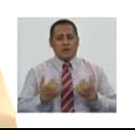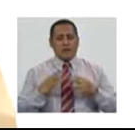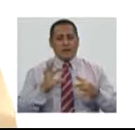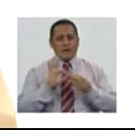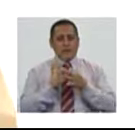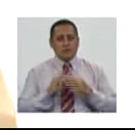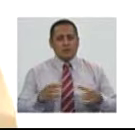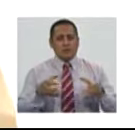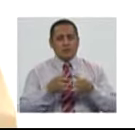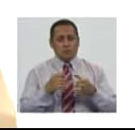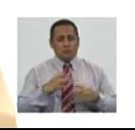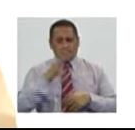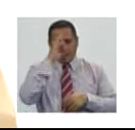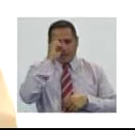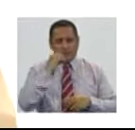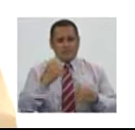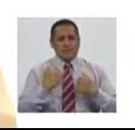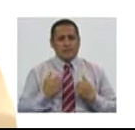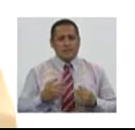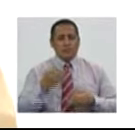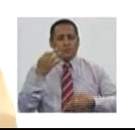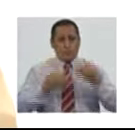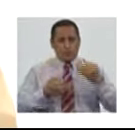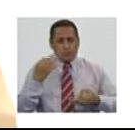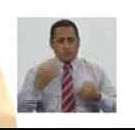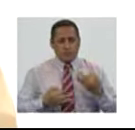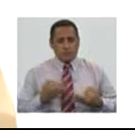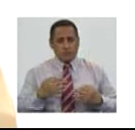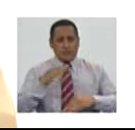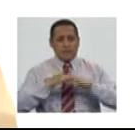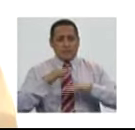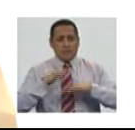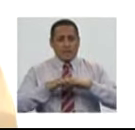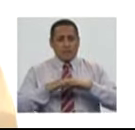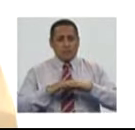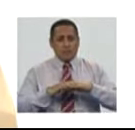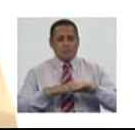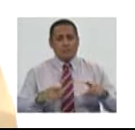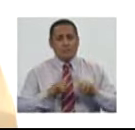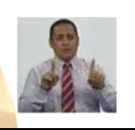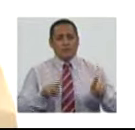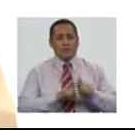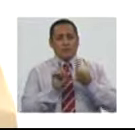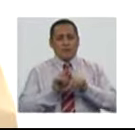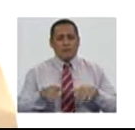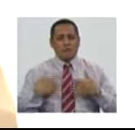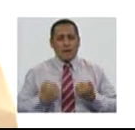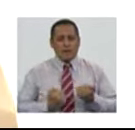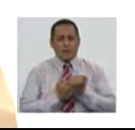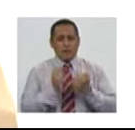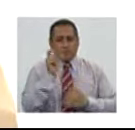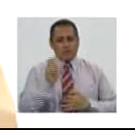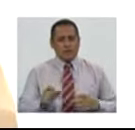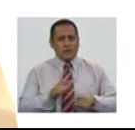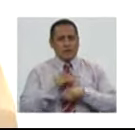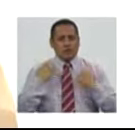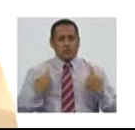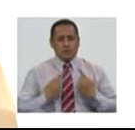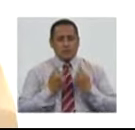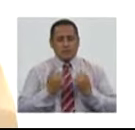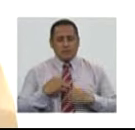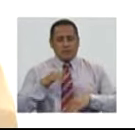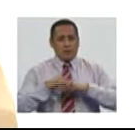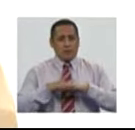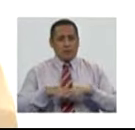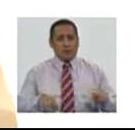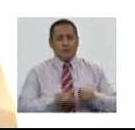las relaciones exteriores sí tiene un presupuesto limitado pero sí Para apoyar al Nacional que no tiene los